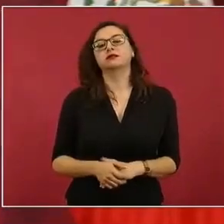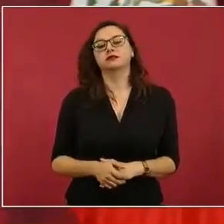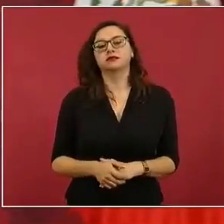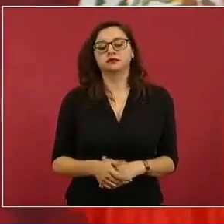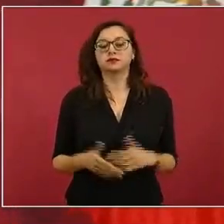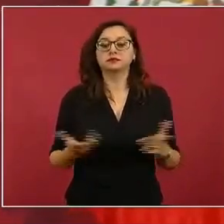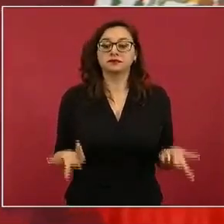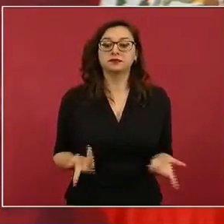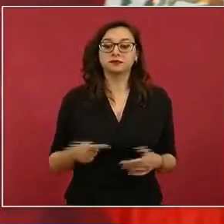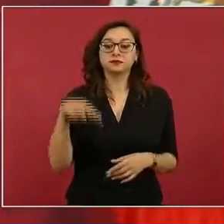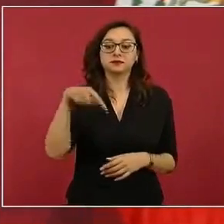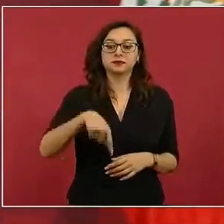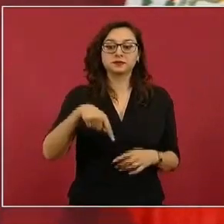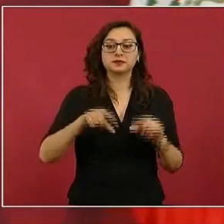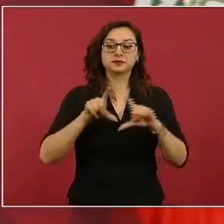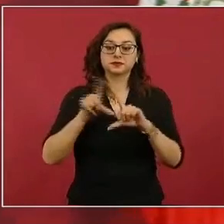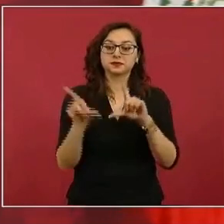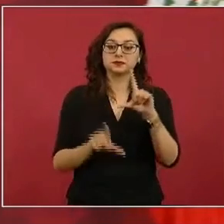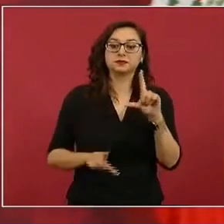en México